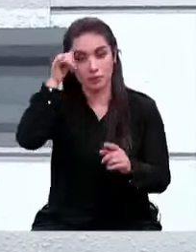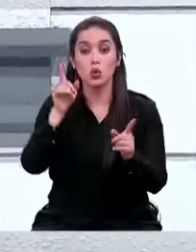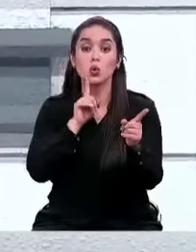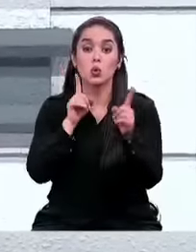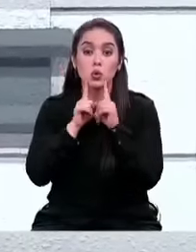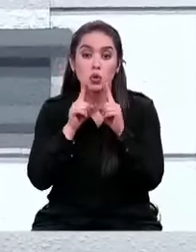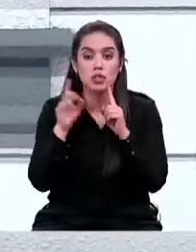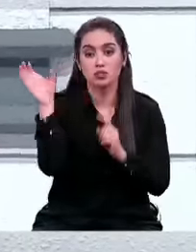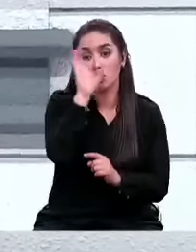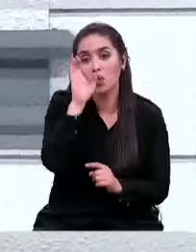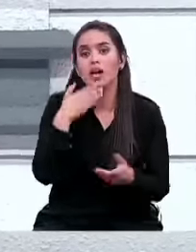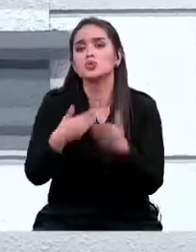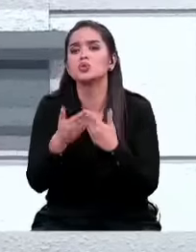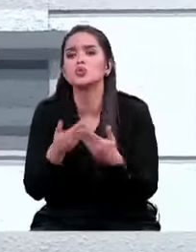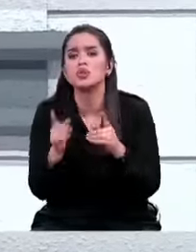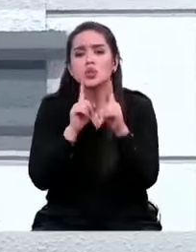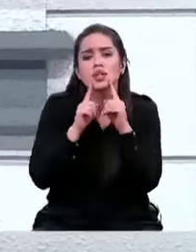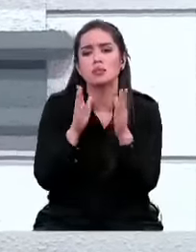please?